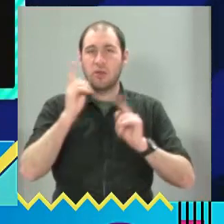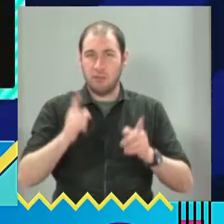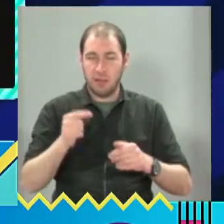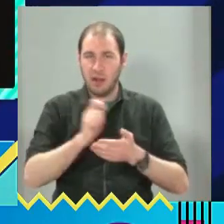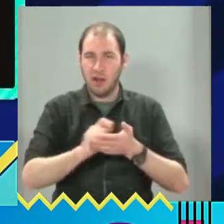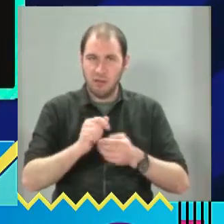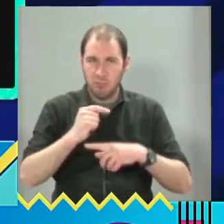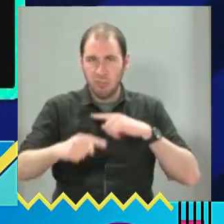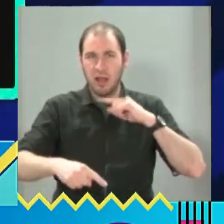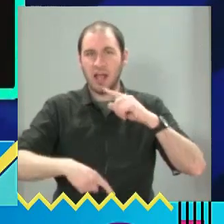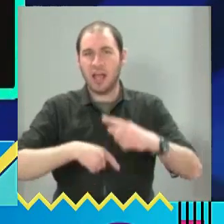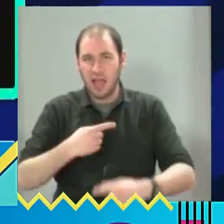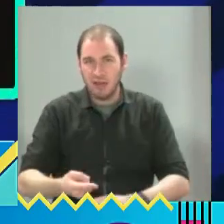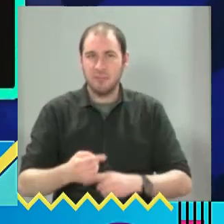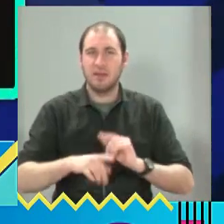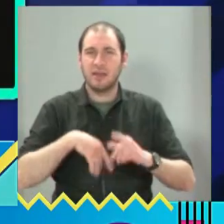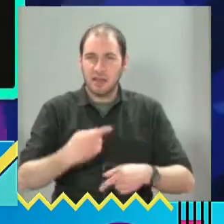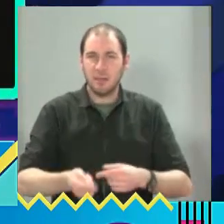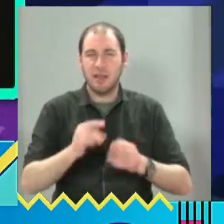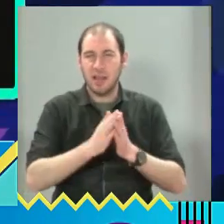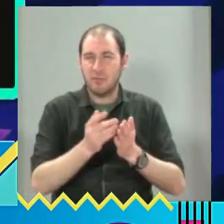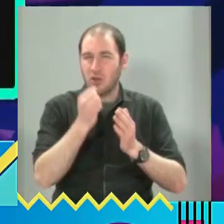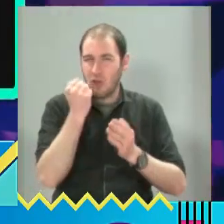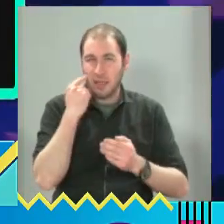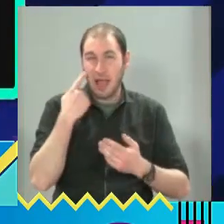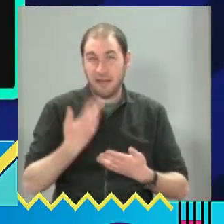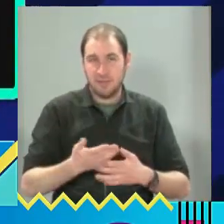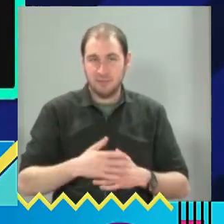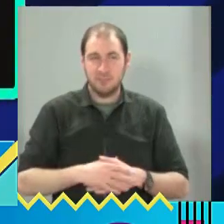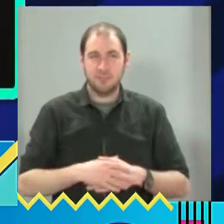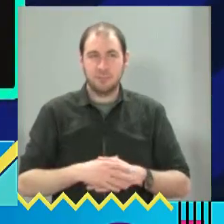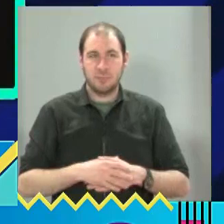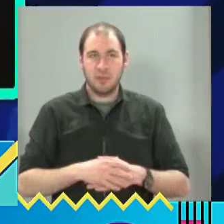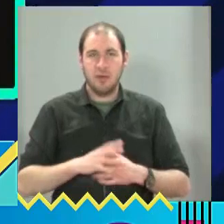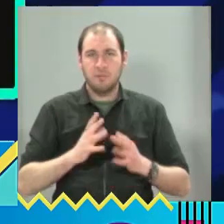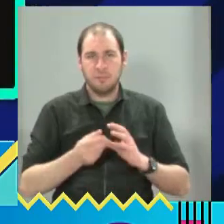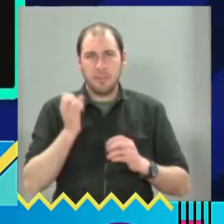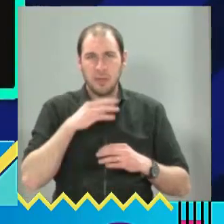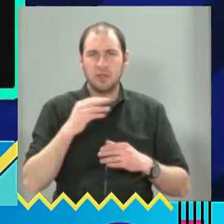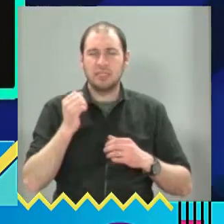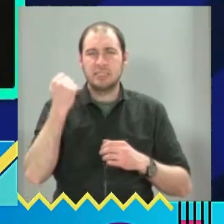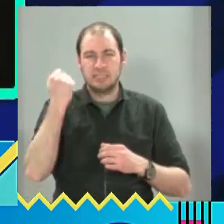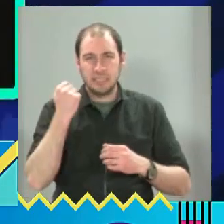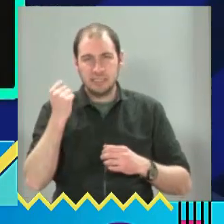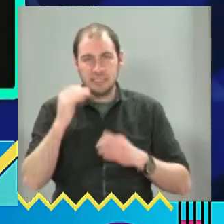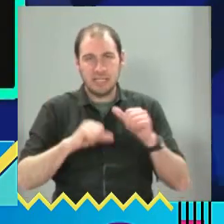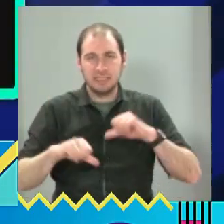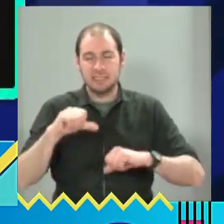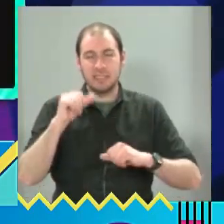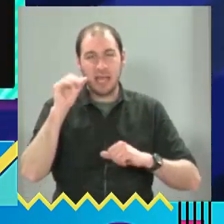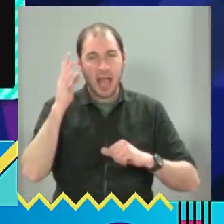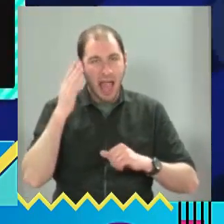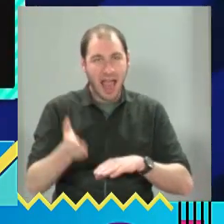reescribamos un poquito los libros de economía, a ver si la mejoramos como ciencia predictiva y la mejoramos